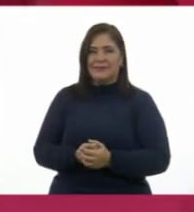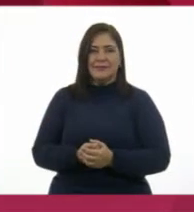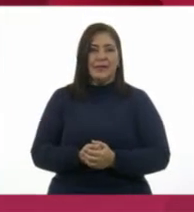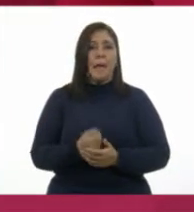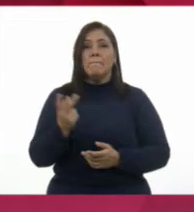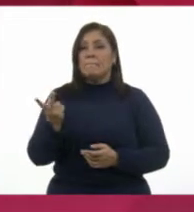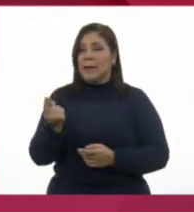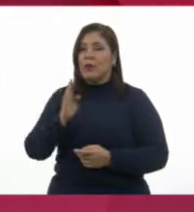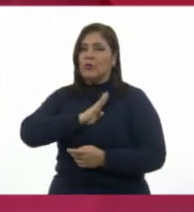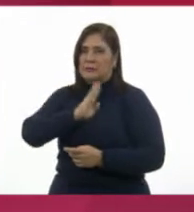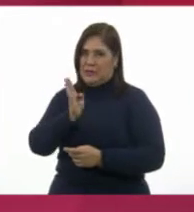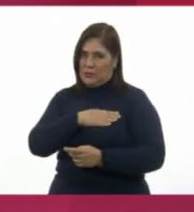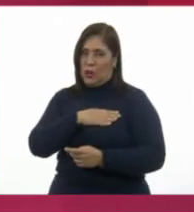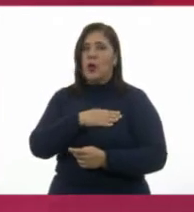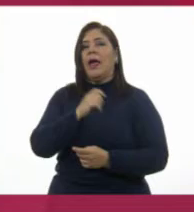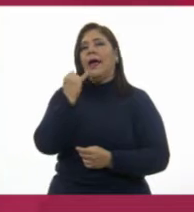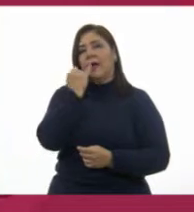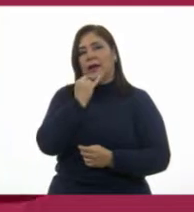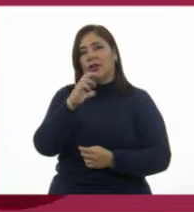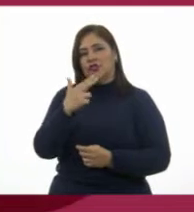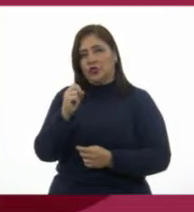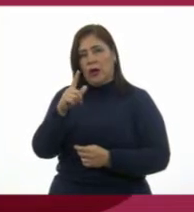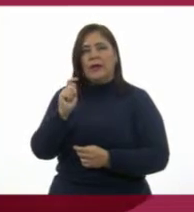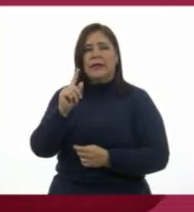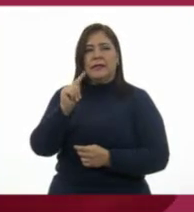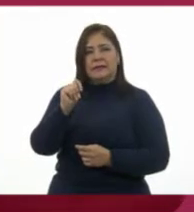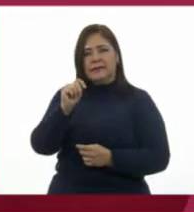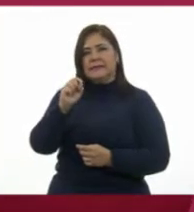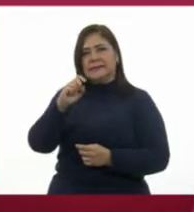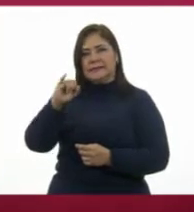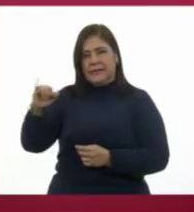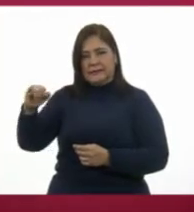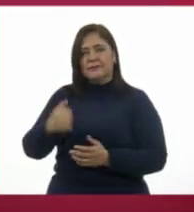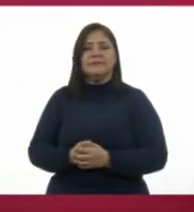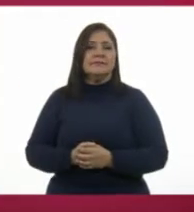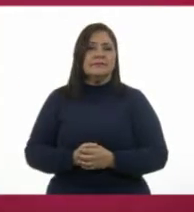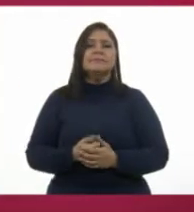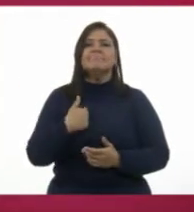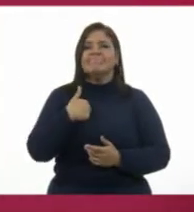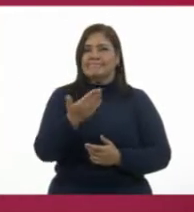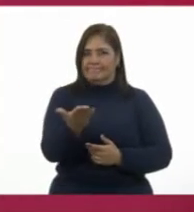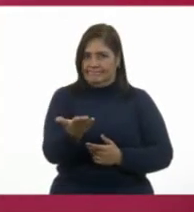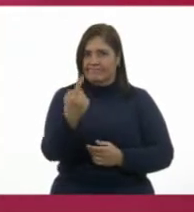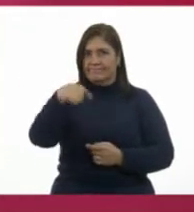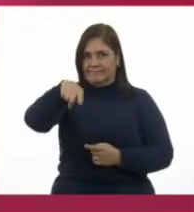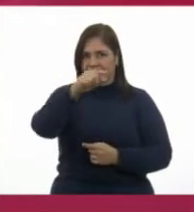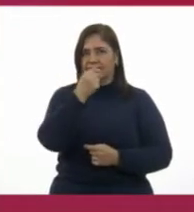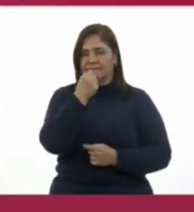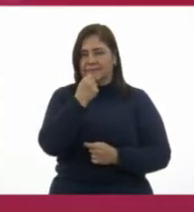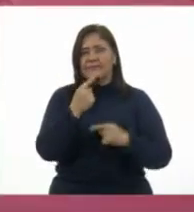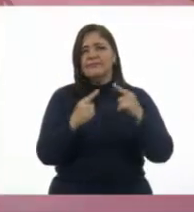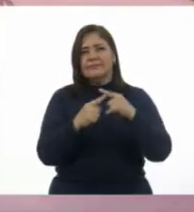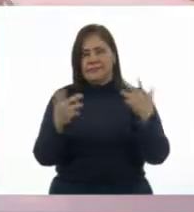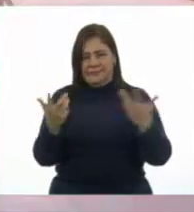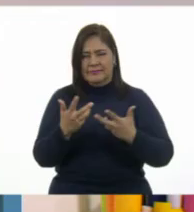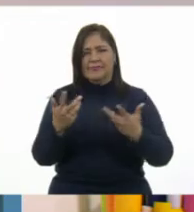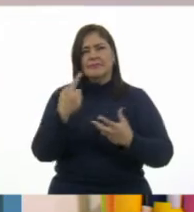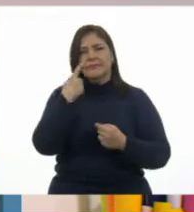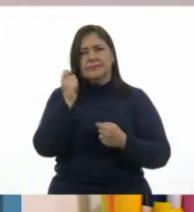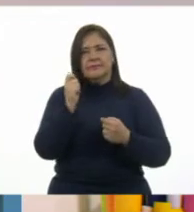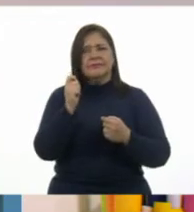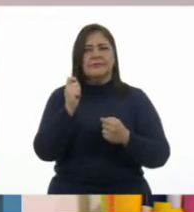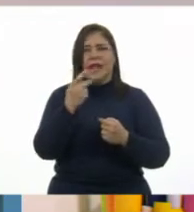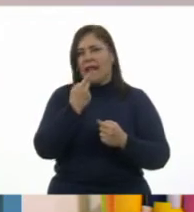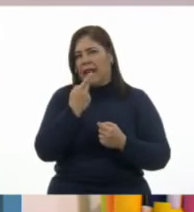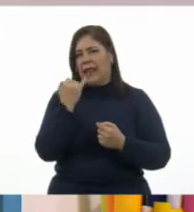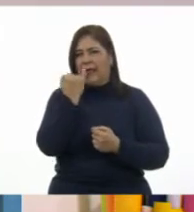en español. Bueno, ahora les vamos a pedir a los niños que también hagan la tarea. Mika subenetla